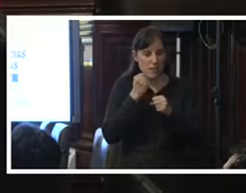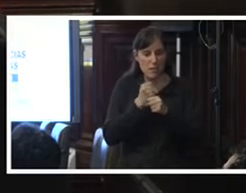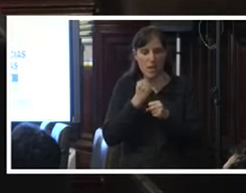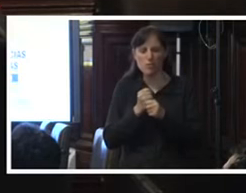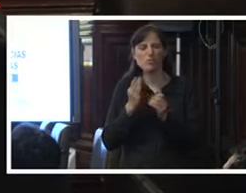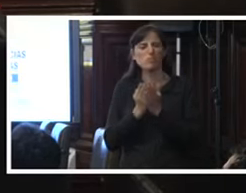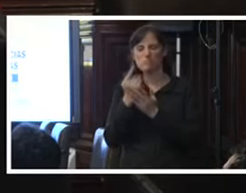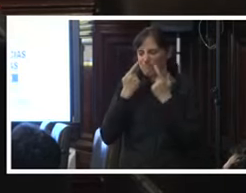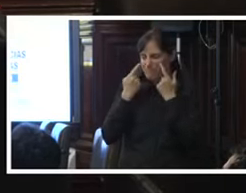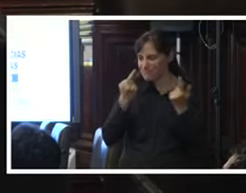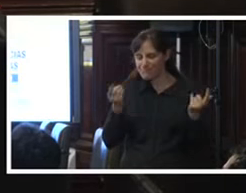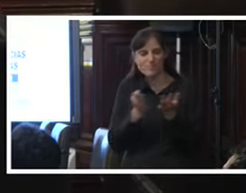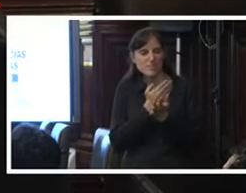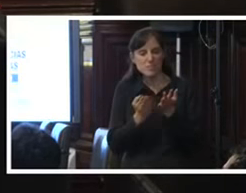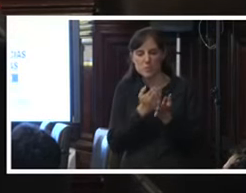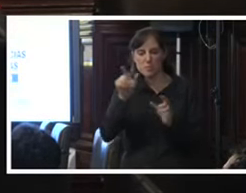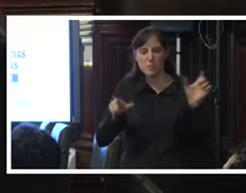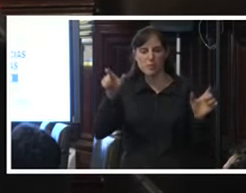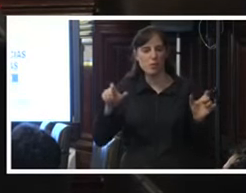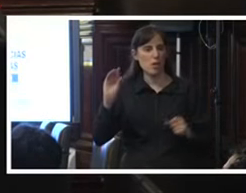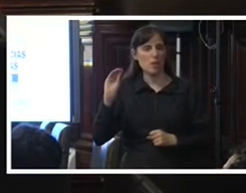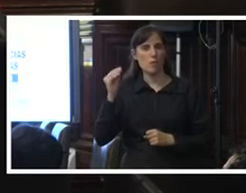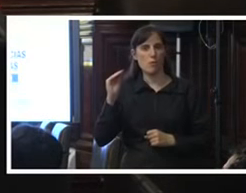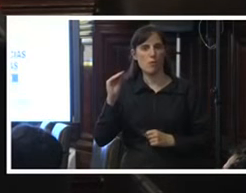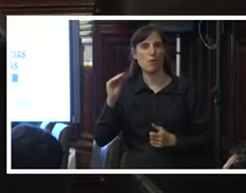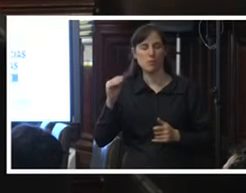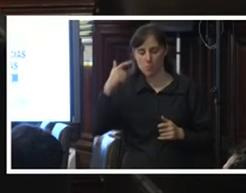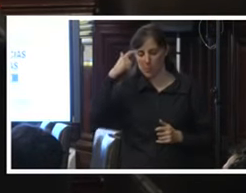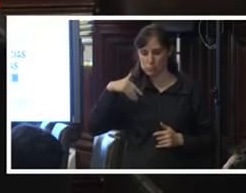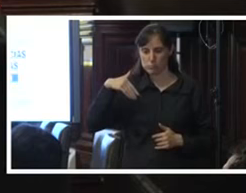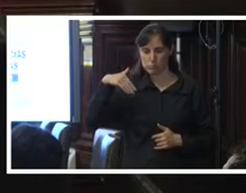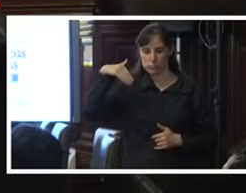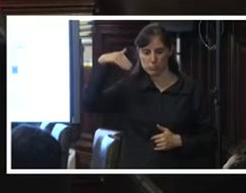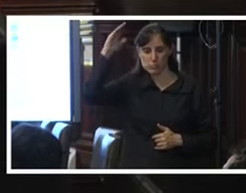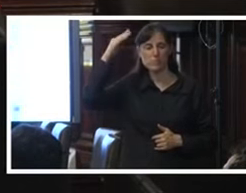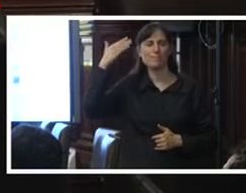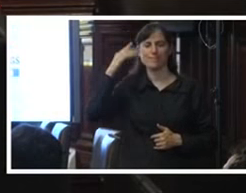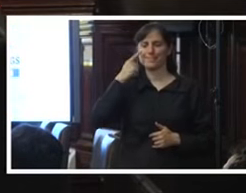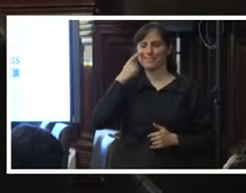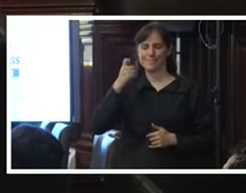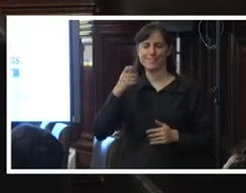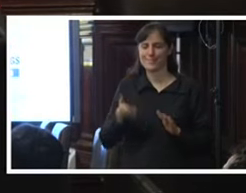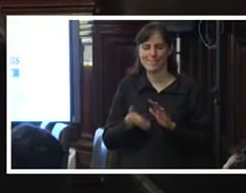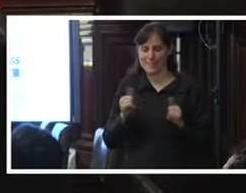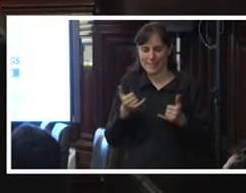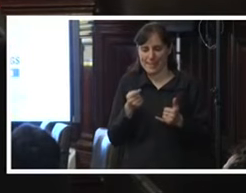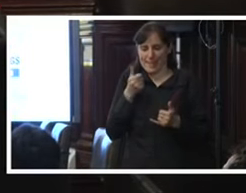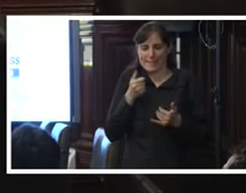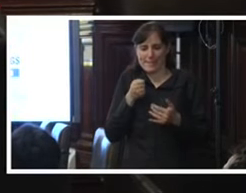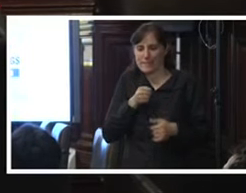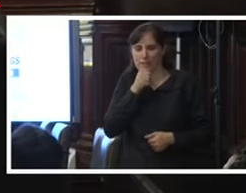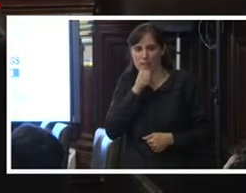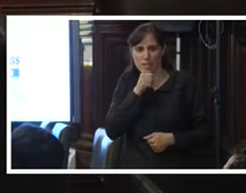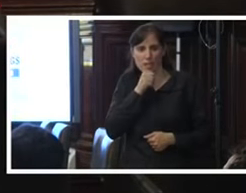rechazo de generaciones más jóvenes conforme avanzan en su adultez reconocen un envejecimiento acelerado razón por la cual